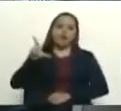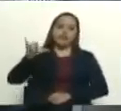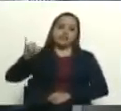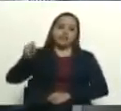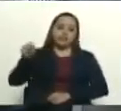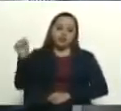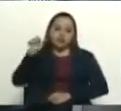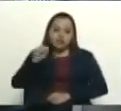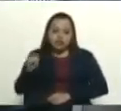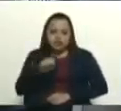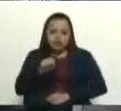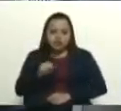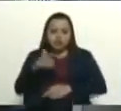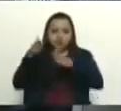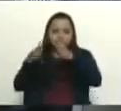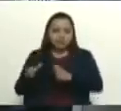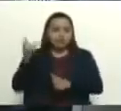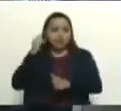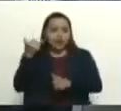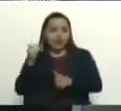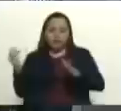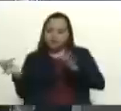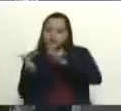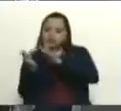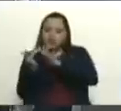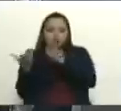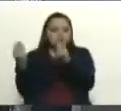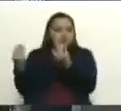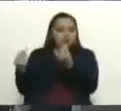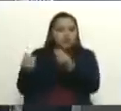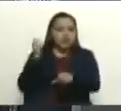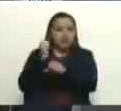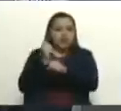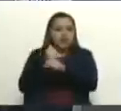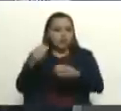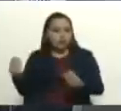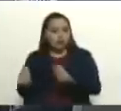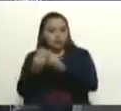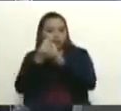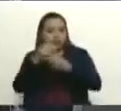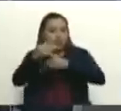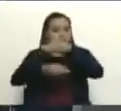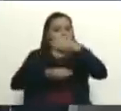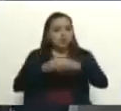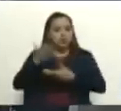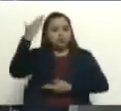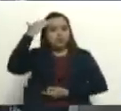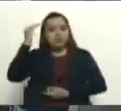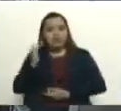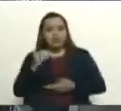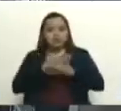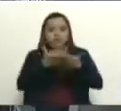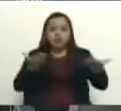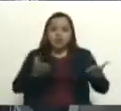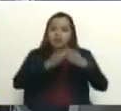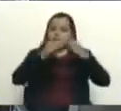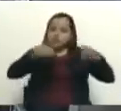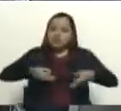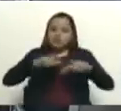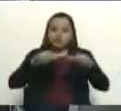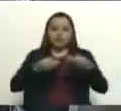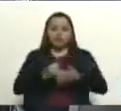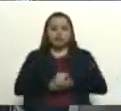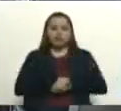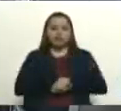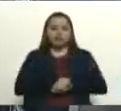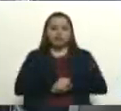ella labores y además destacó que Tibisay entregó en todo momento. Palabras de la ciudadana